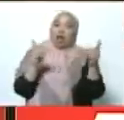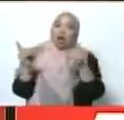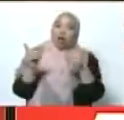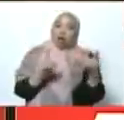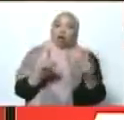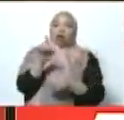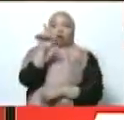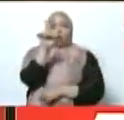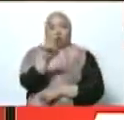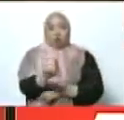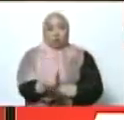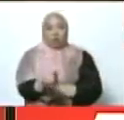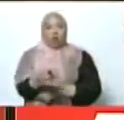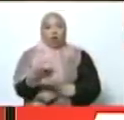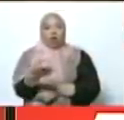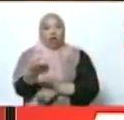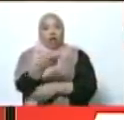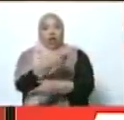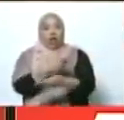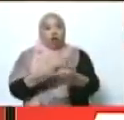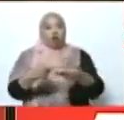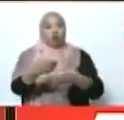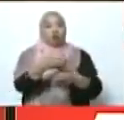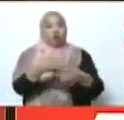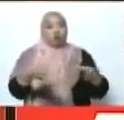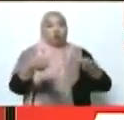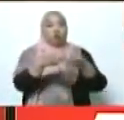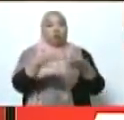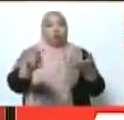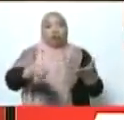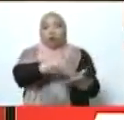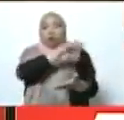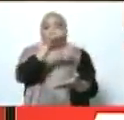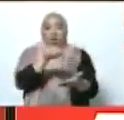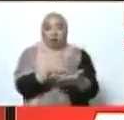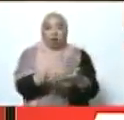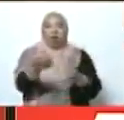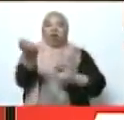Dirección Nacional sobre la nueva forma